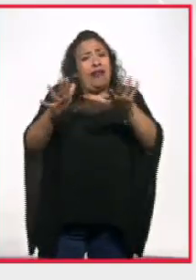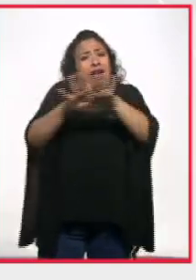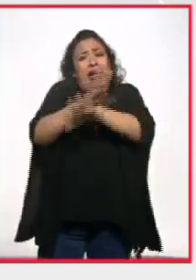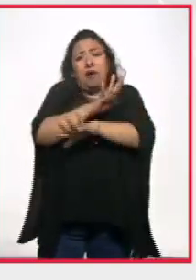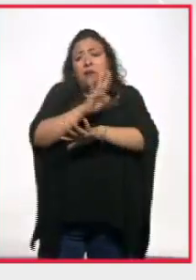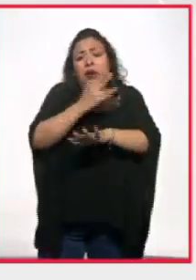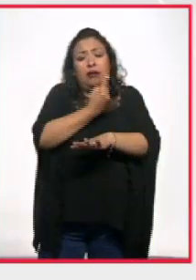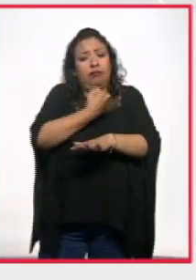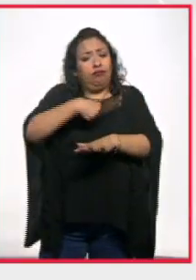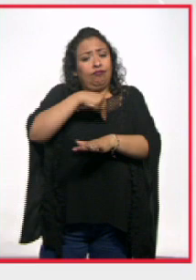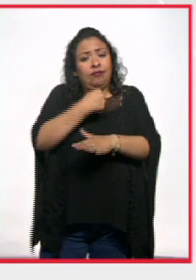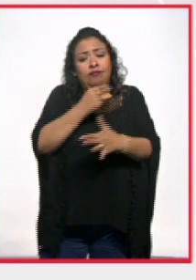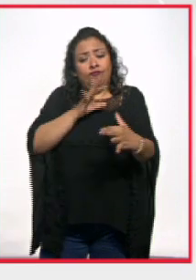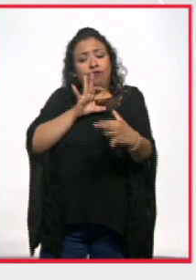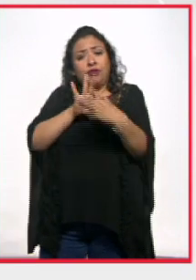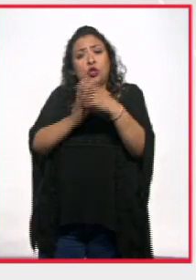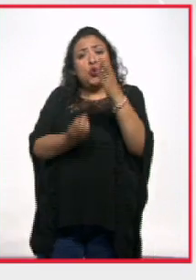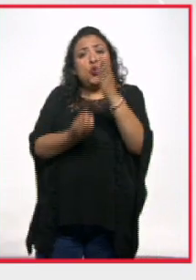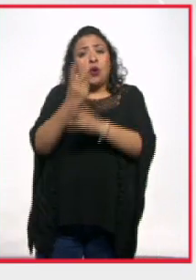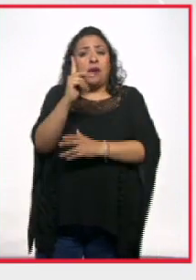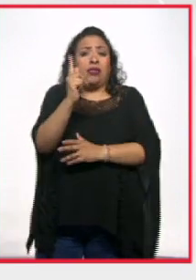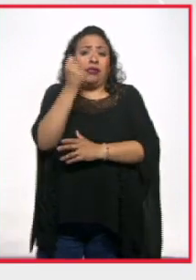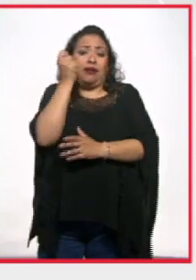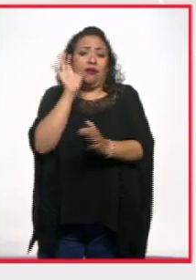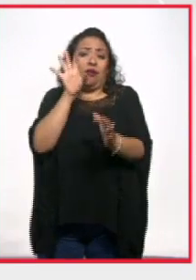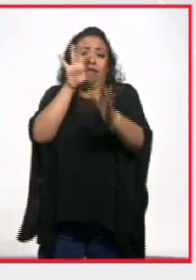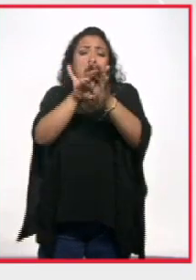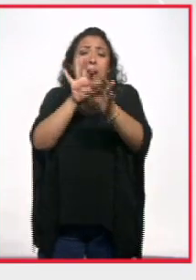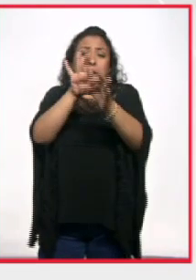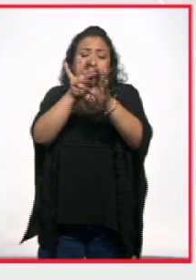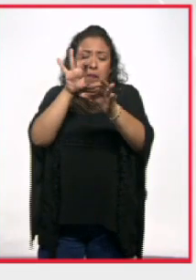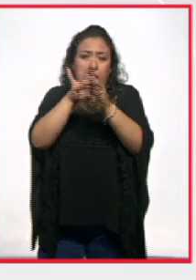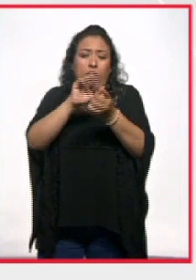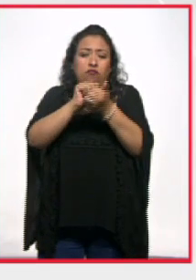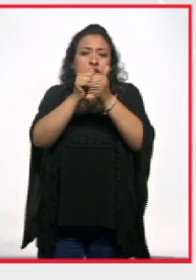tenemos que ir acoplando, especialmente a las nuevas tecnologías.